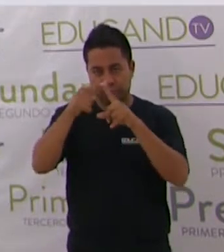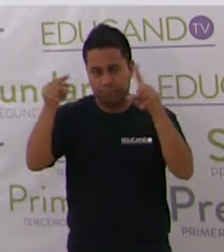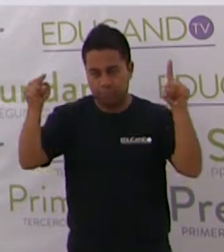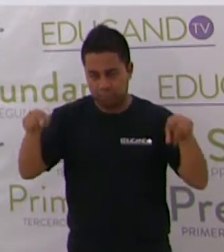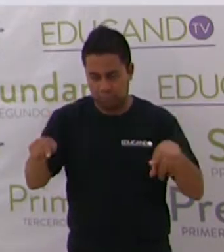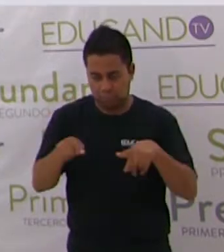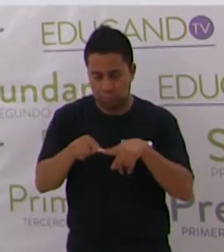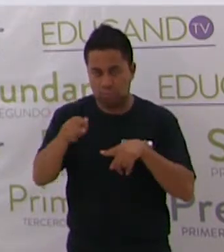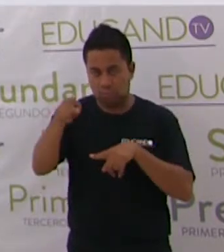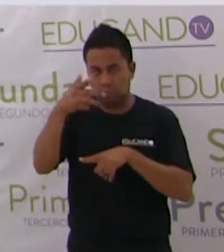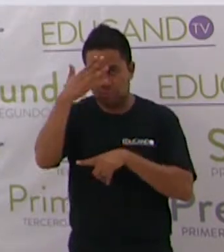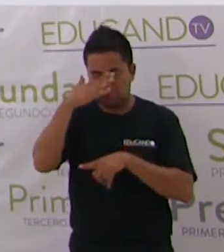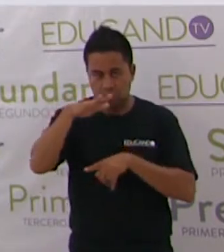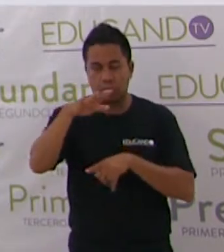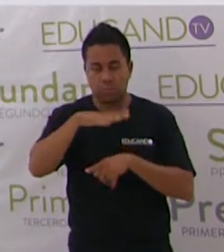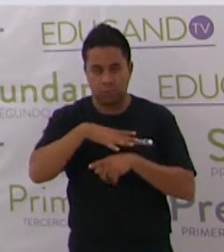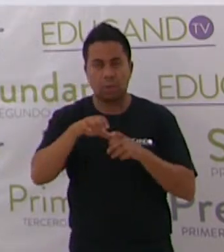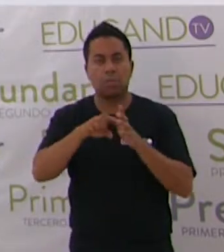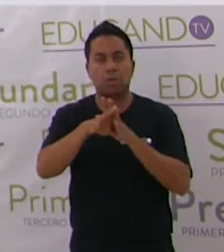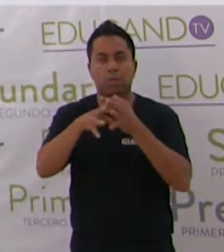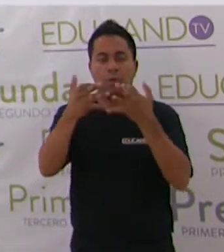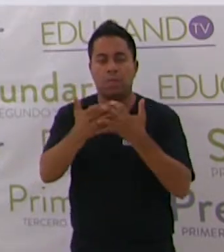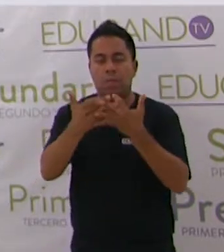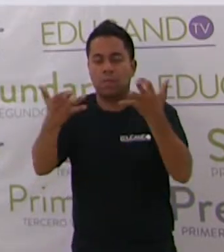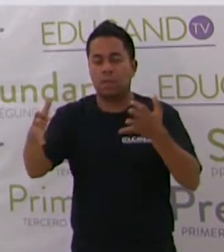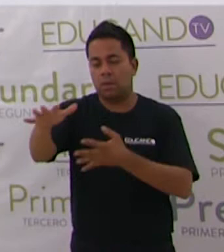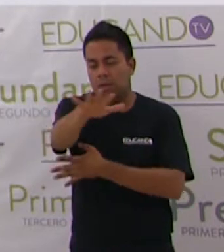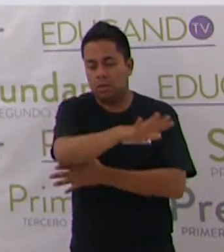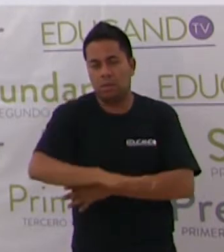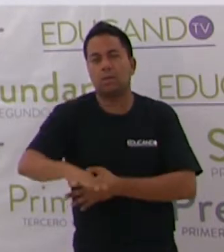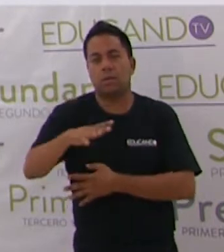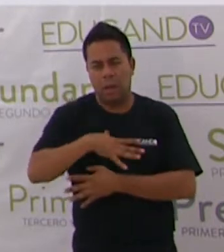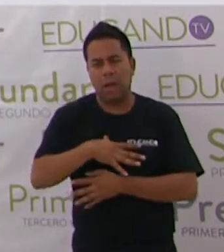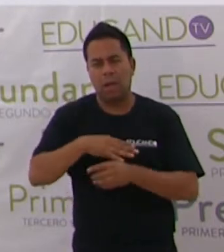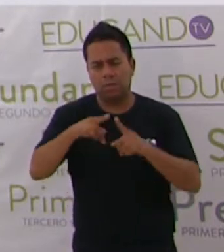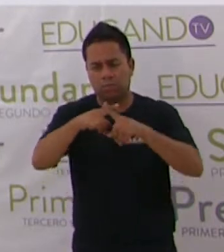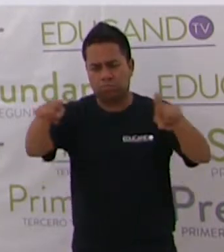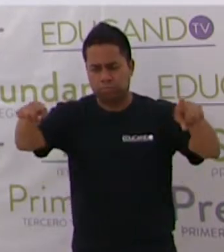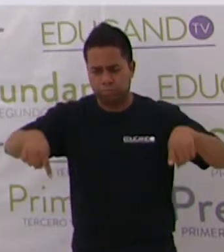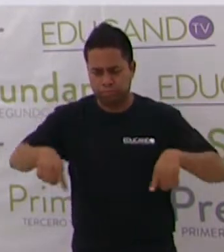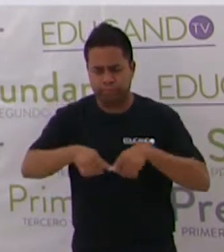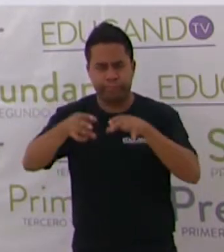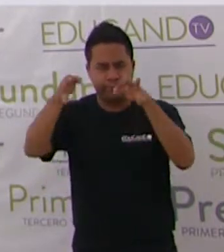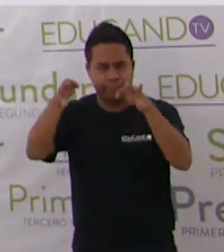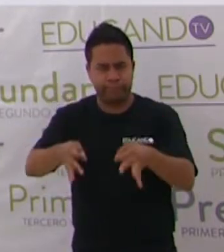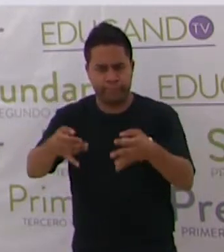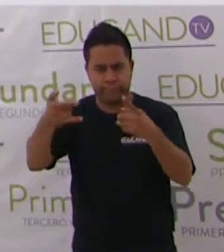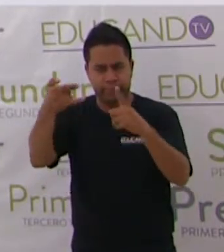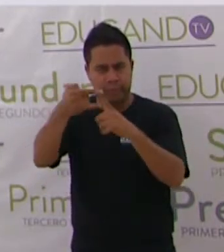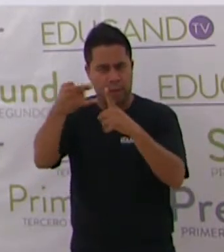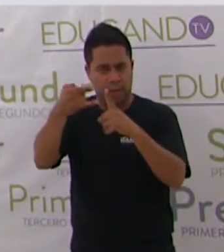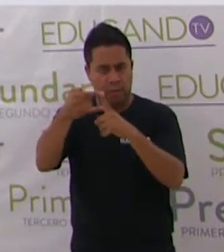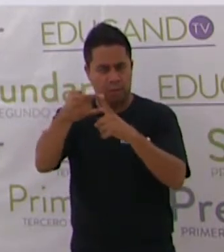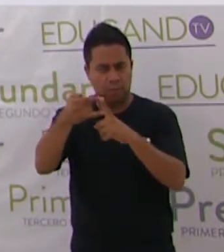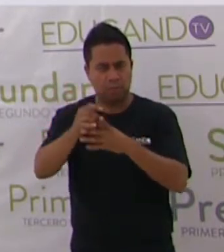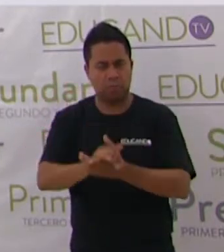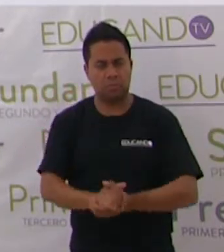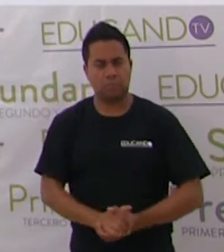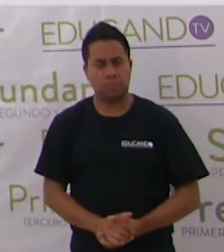Tú sabes que existen terrenos que son cuadrados y que no